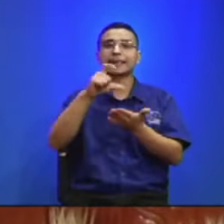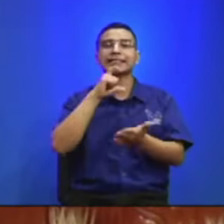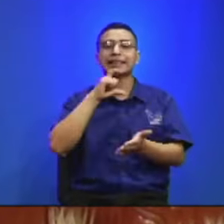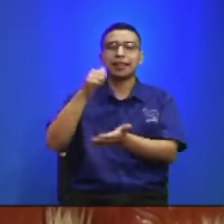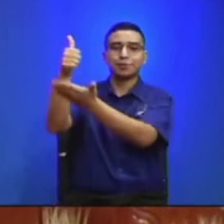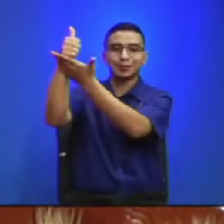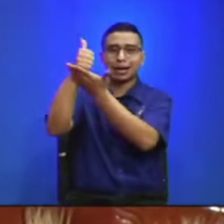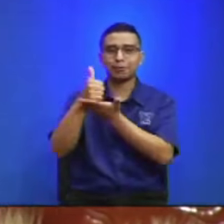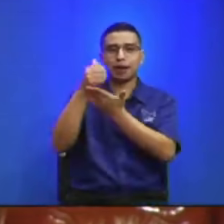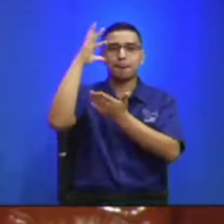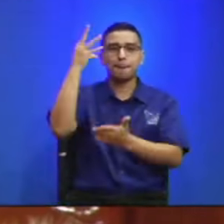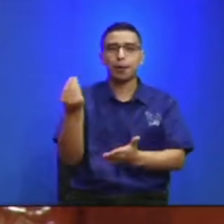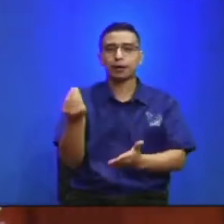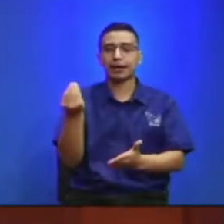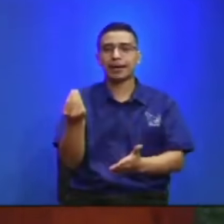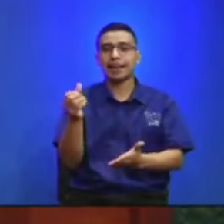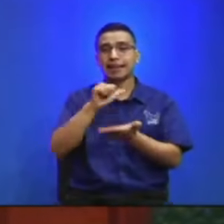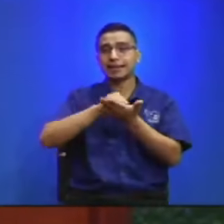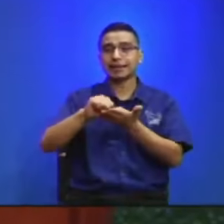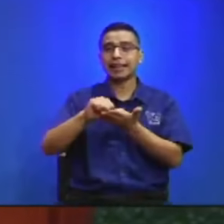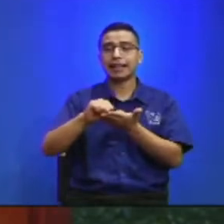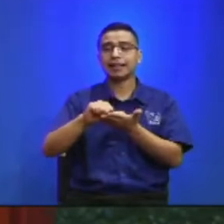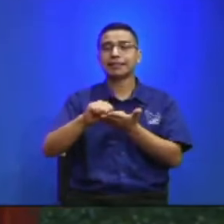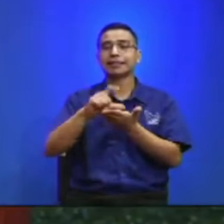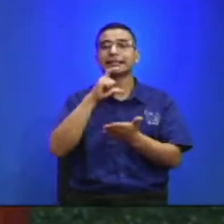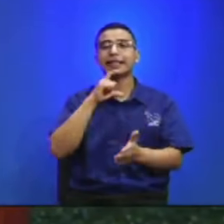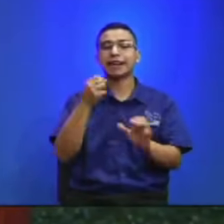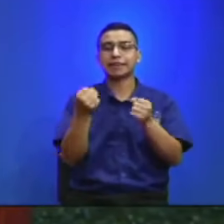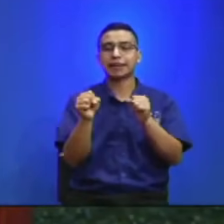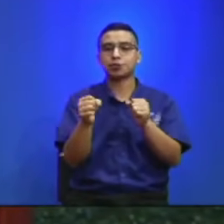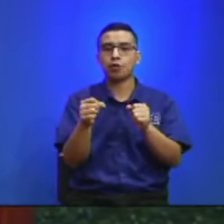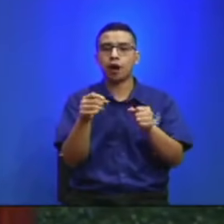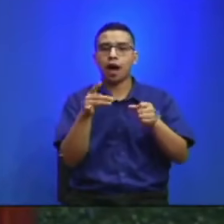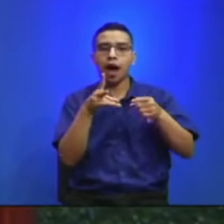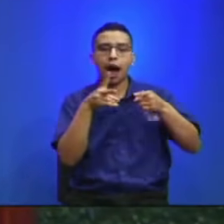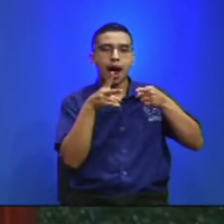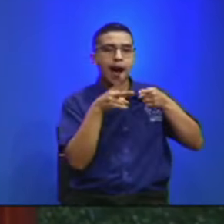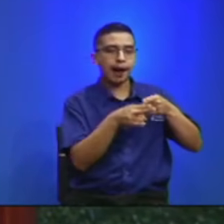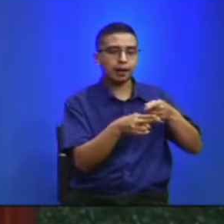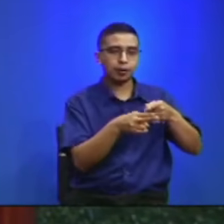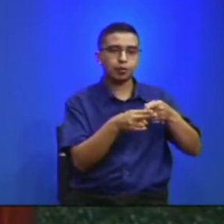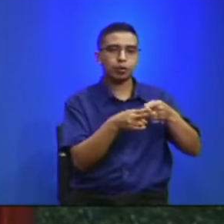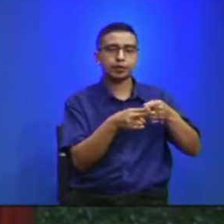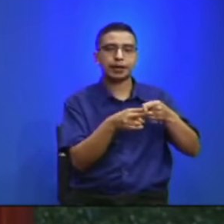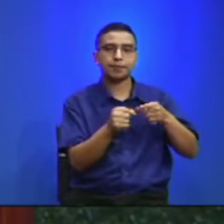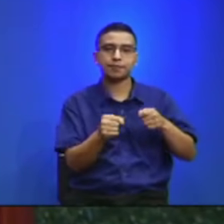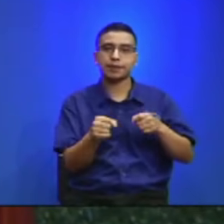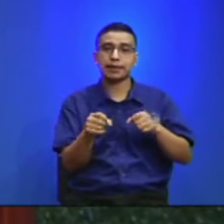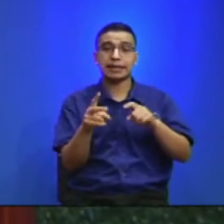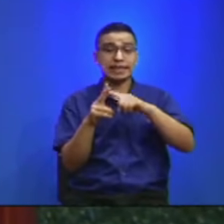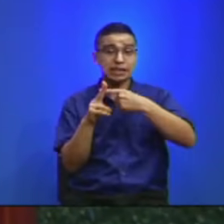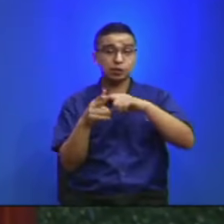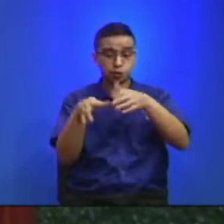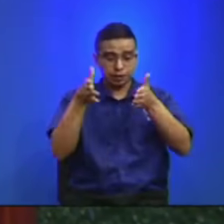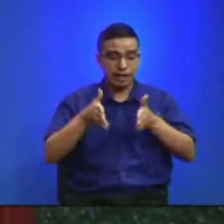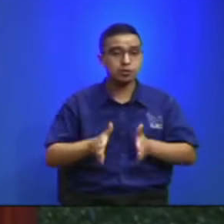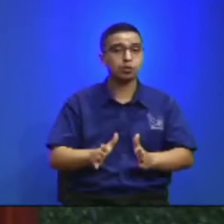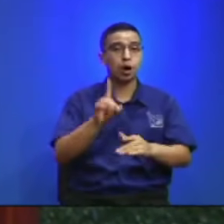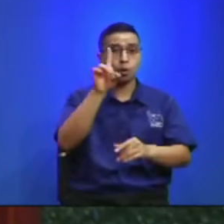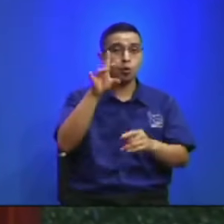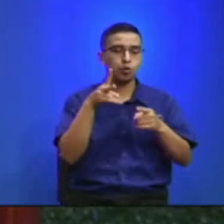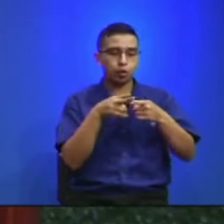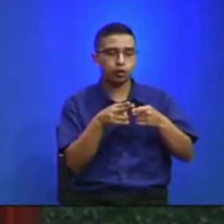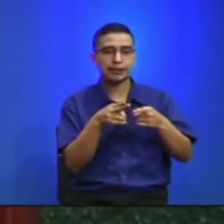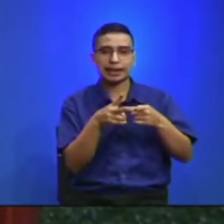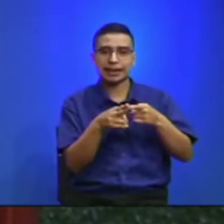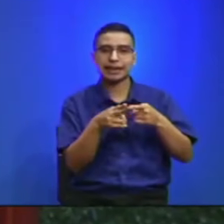porque la santa cena se hizo en base a un corta miento a un a una parte a partir este es este